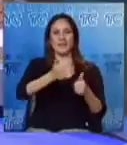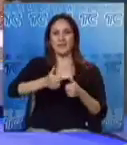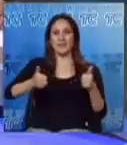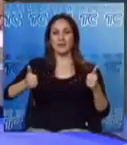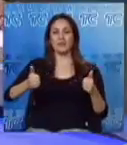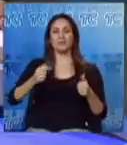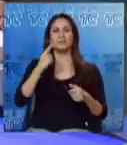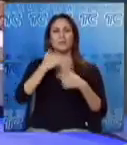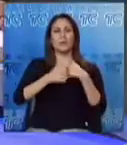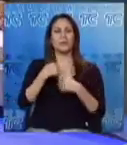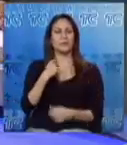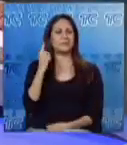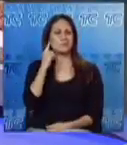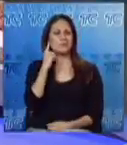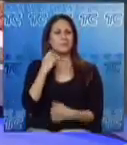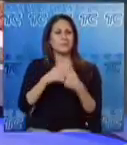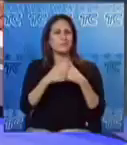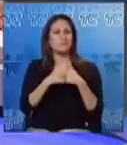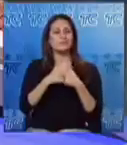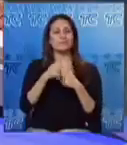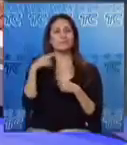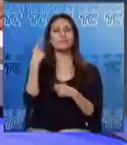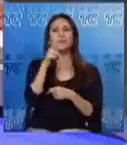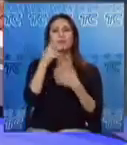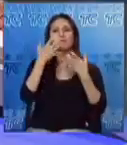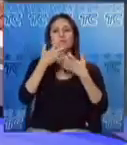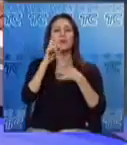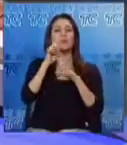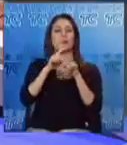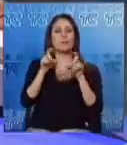estuvo organizado por la Cámara de Comercio de Guayaquil.